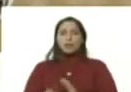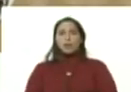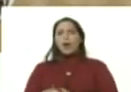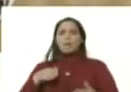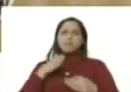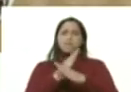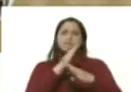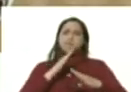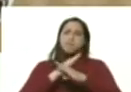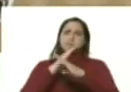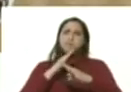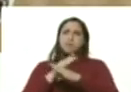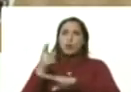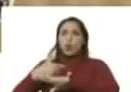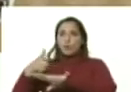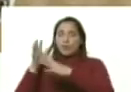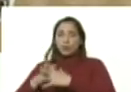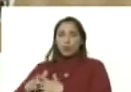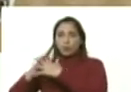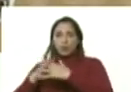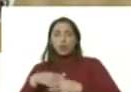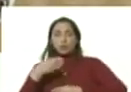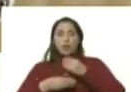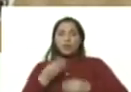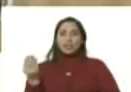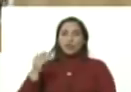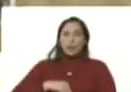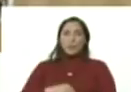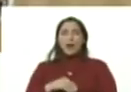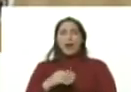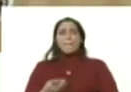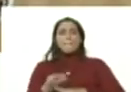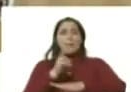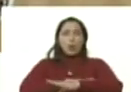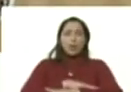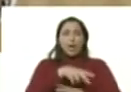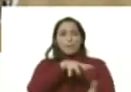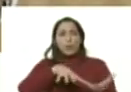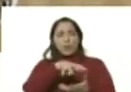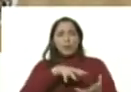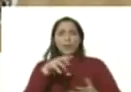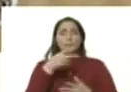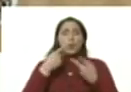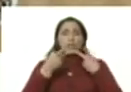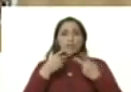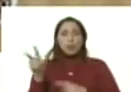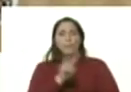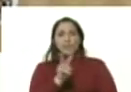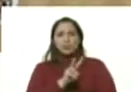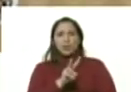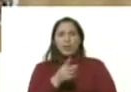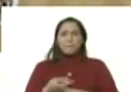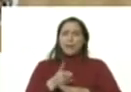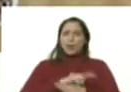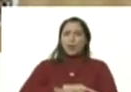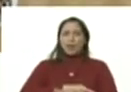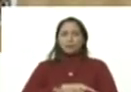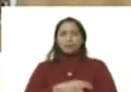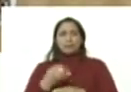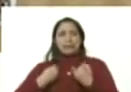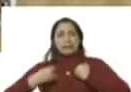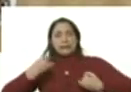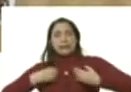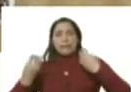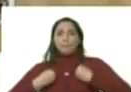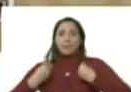del gobierno de Estados Unidos no han hecho más que exacerbar la crisis política y económica en Venezuela y empeorar las condiciones de vida de la población.